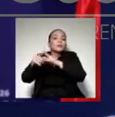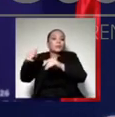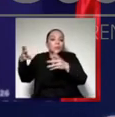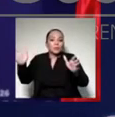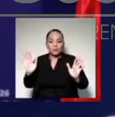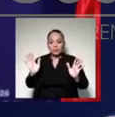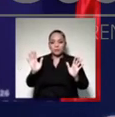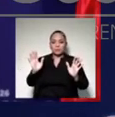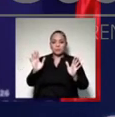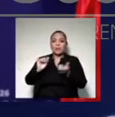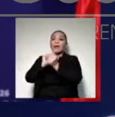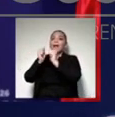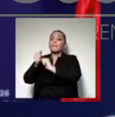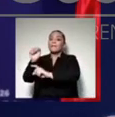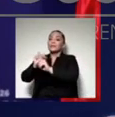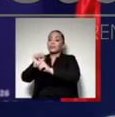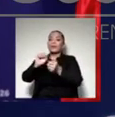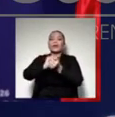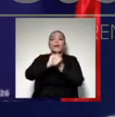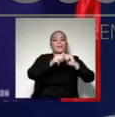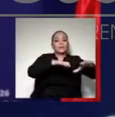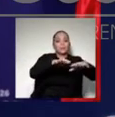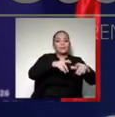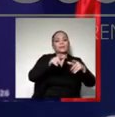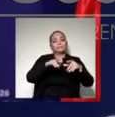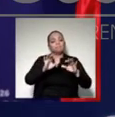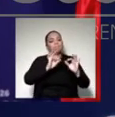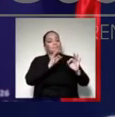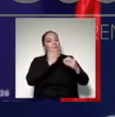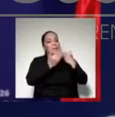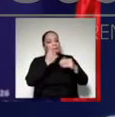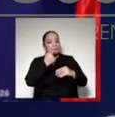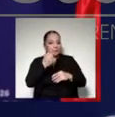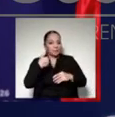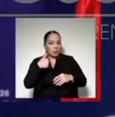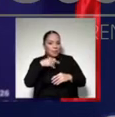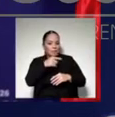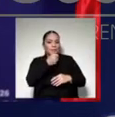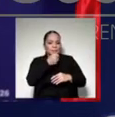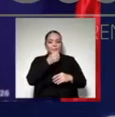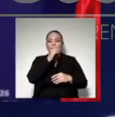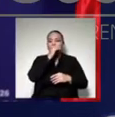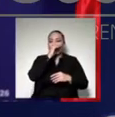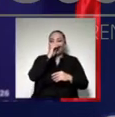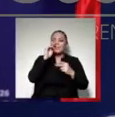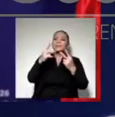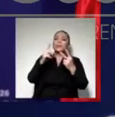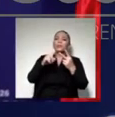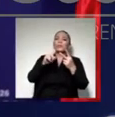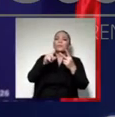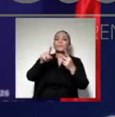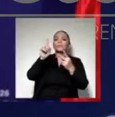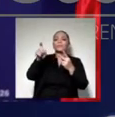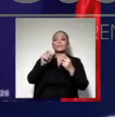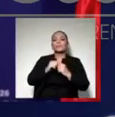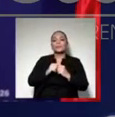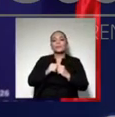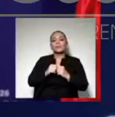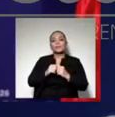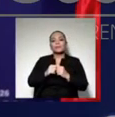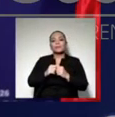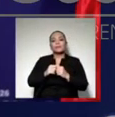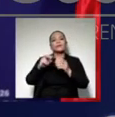circunstancias, cambian las acciones. Listo, gracias. Y nada más, ya que estamos con el tema de las